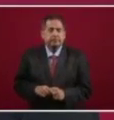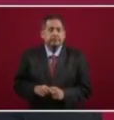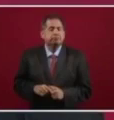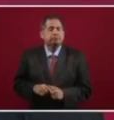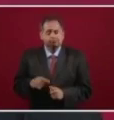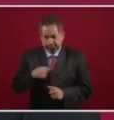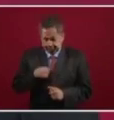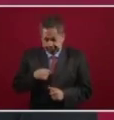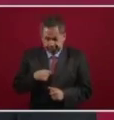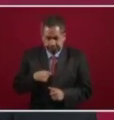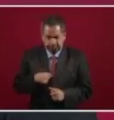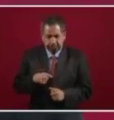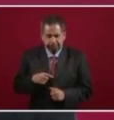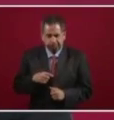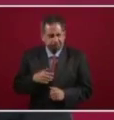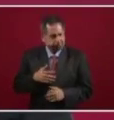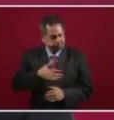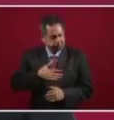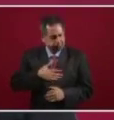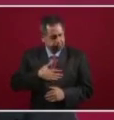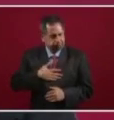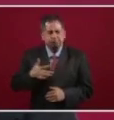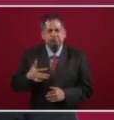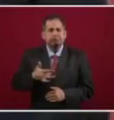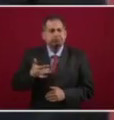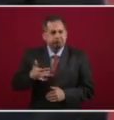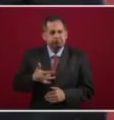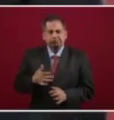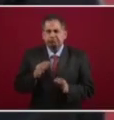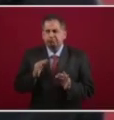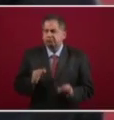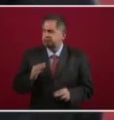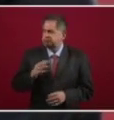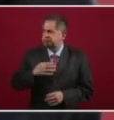tengo la dicha enorme de